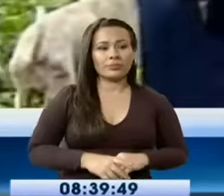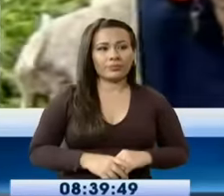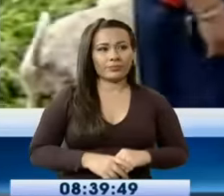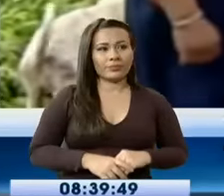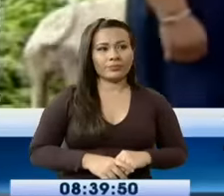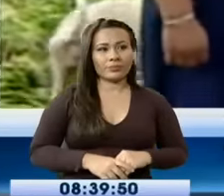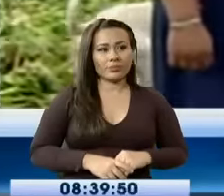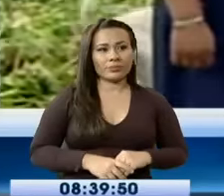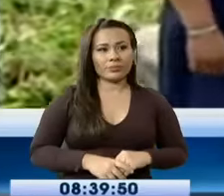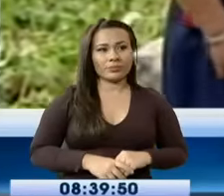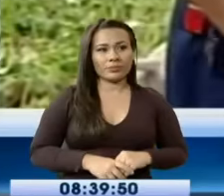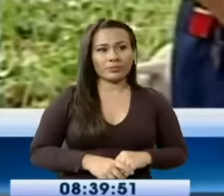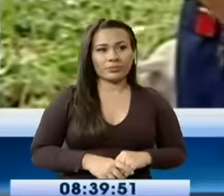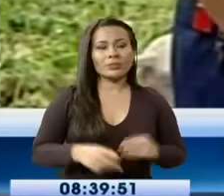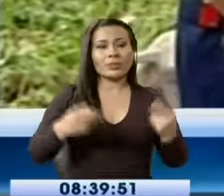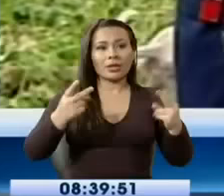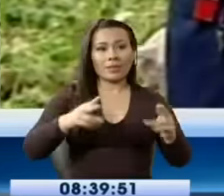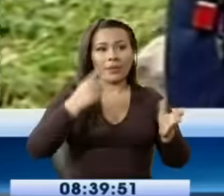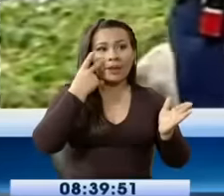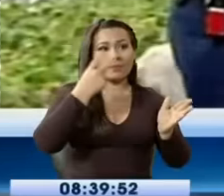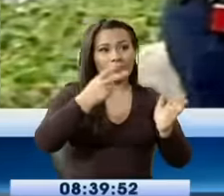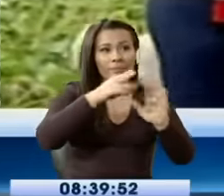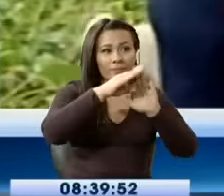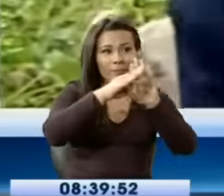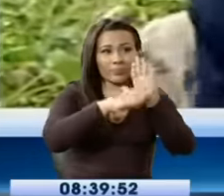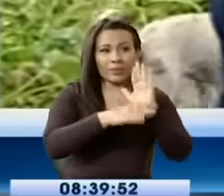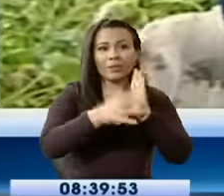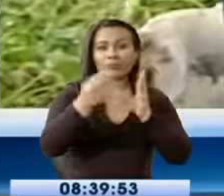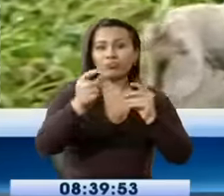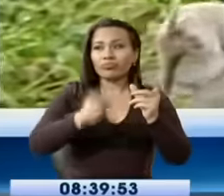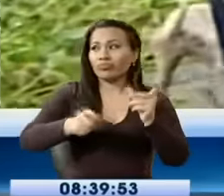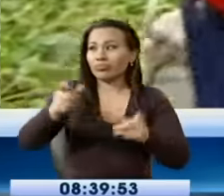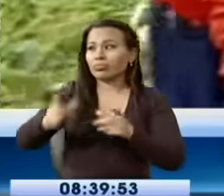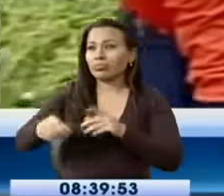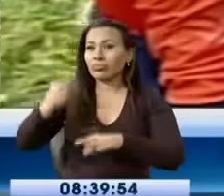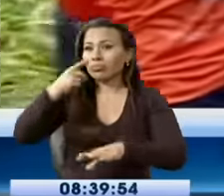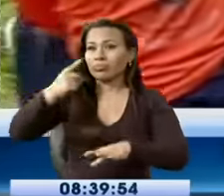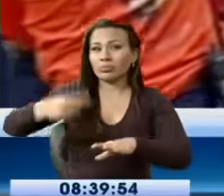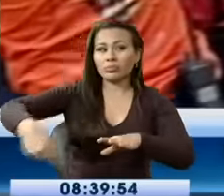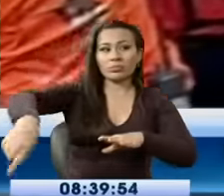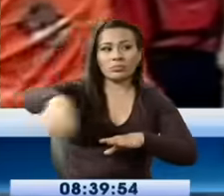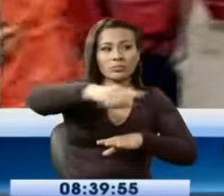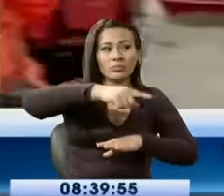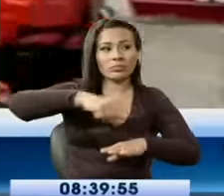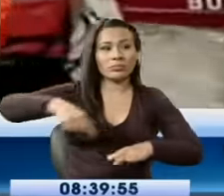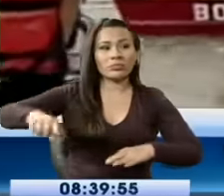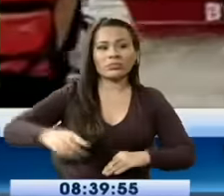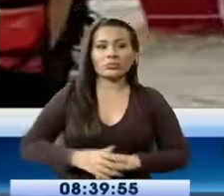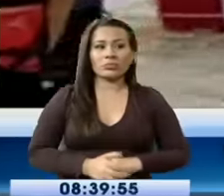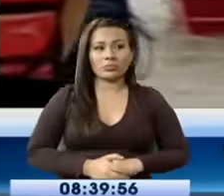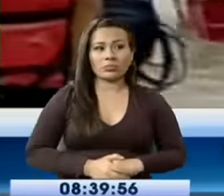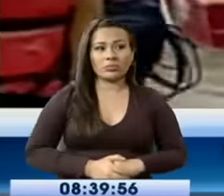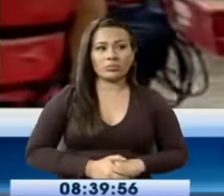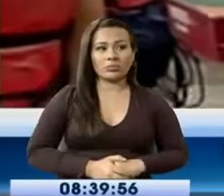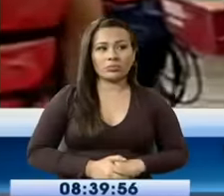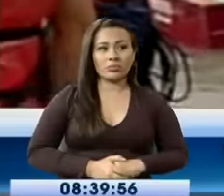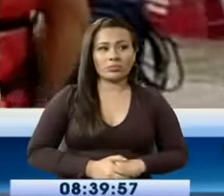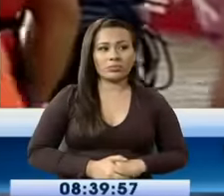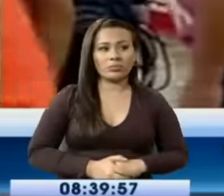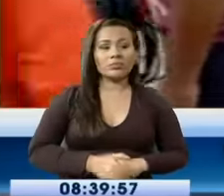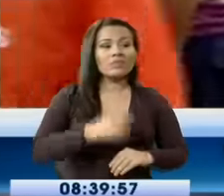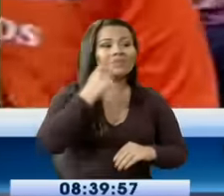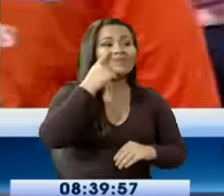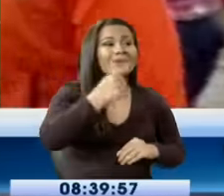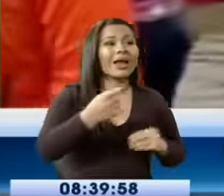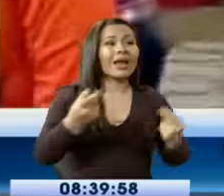sacar. Porque como podemos nosotros, lo hemos dicho, al fondo todavía hay más viviendas y familias que